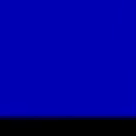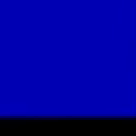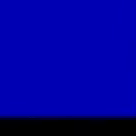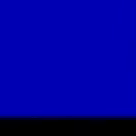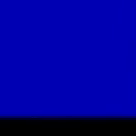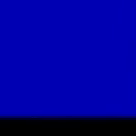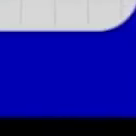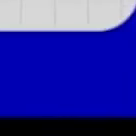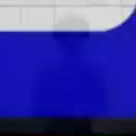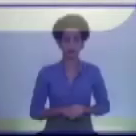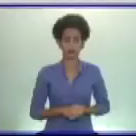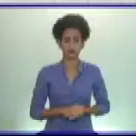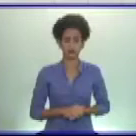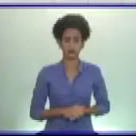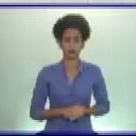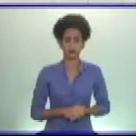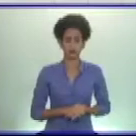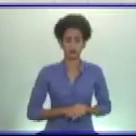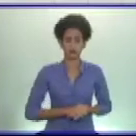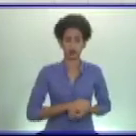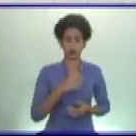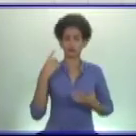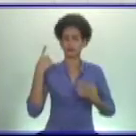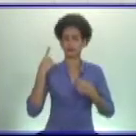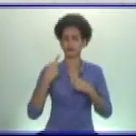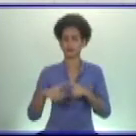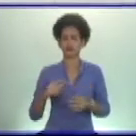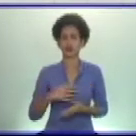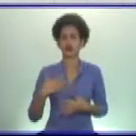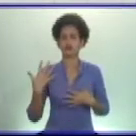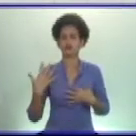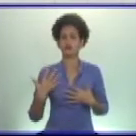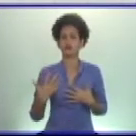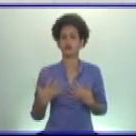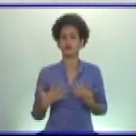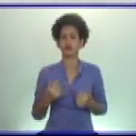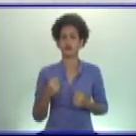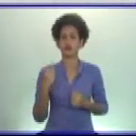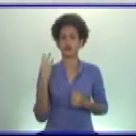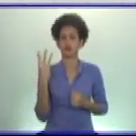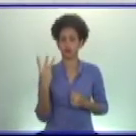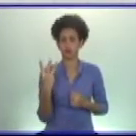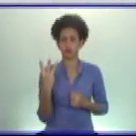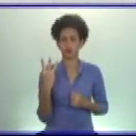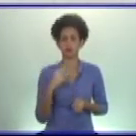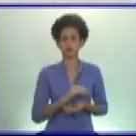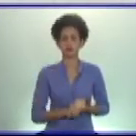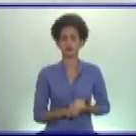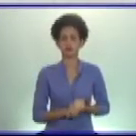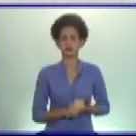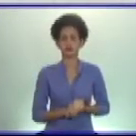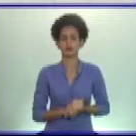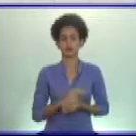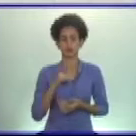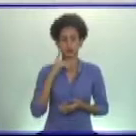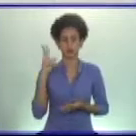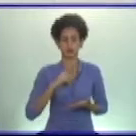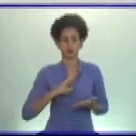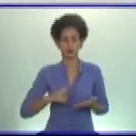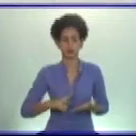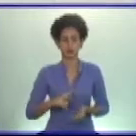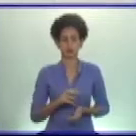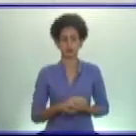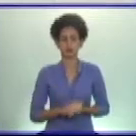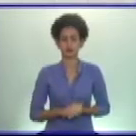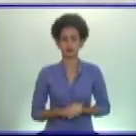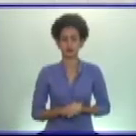Bien, podemos ver entonces el ejercicio que continúa. Aquí dice, tenemos ahora en el sistema de coordenadas, se ha